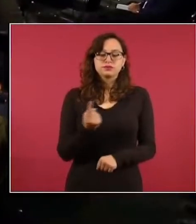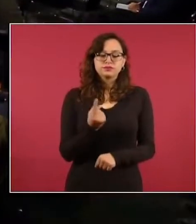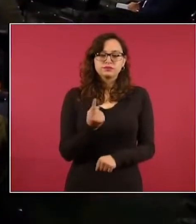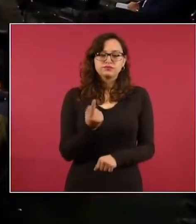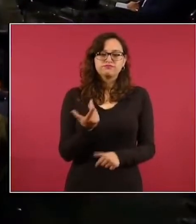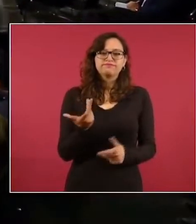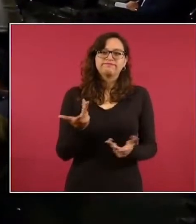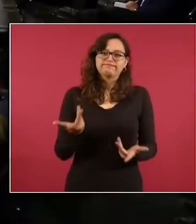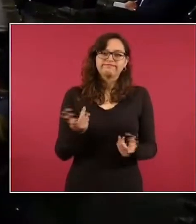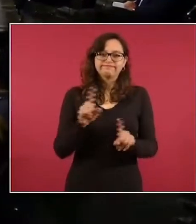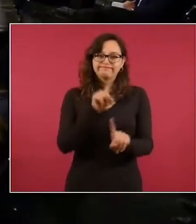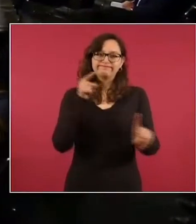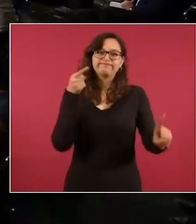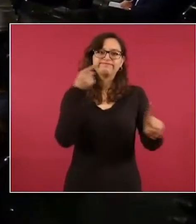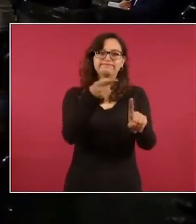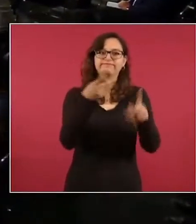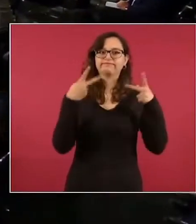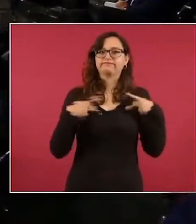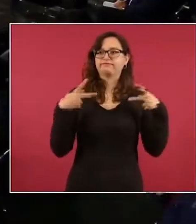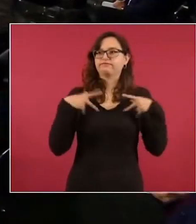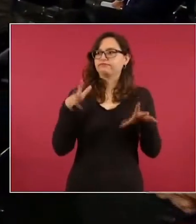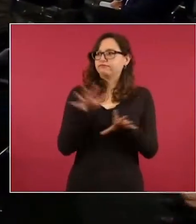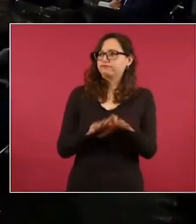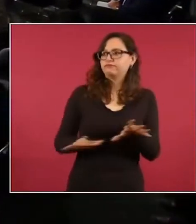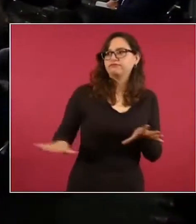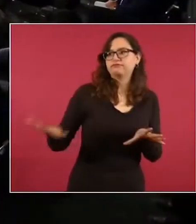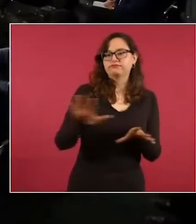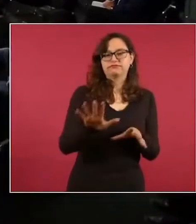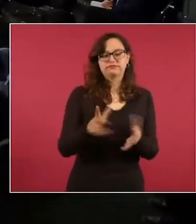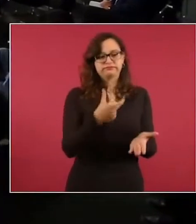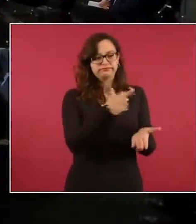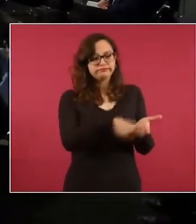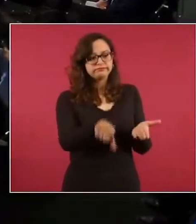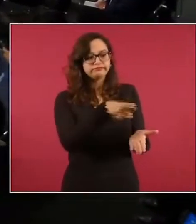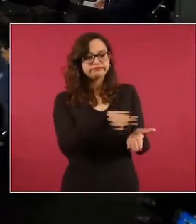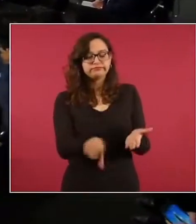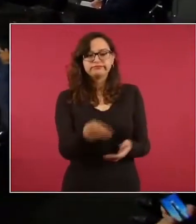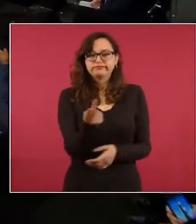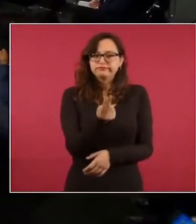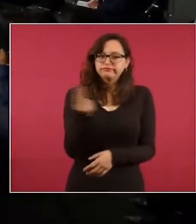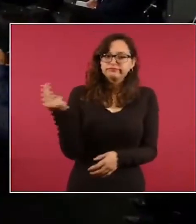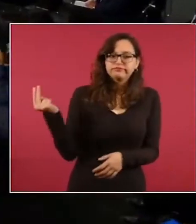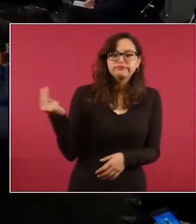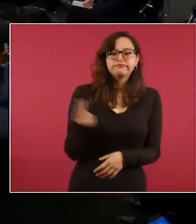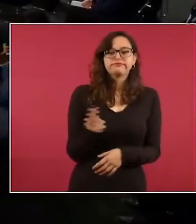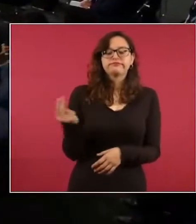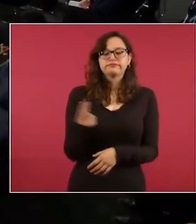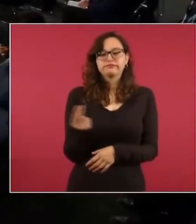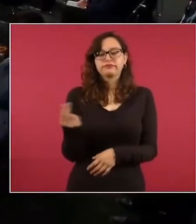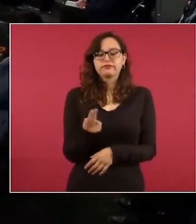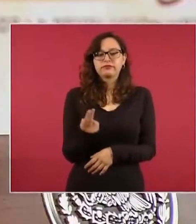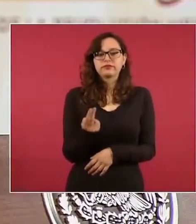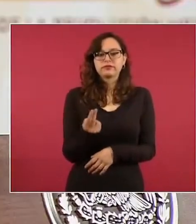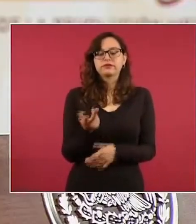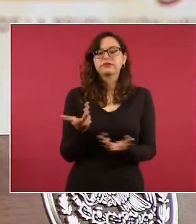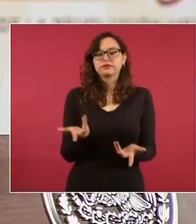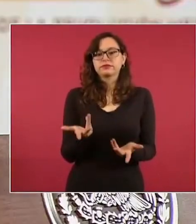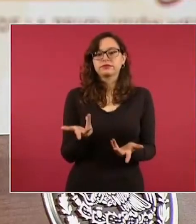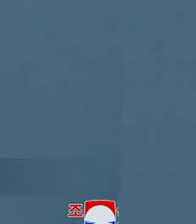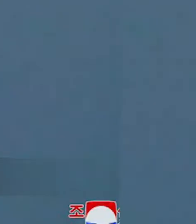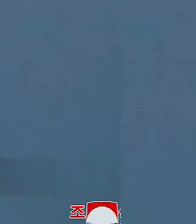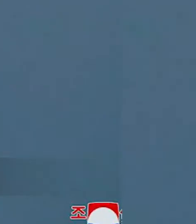la carestía de alimentos y por ello, todos los alimentos de importación pasarán sin ningún filtro sanitario.